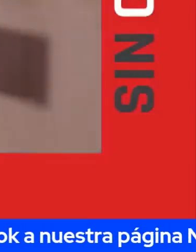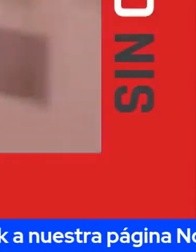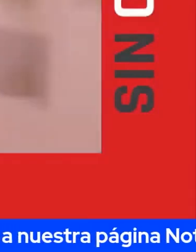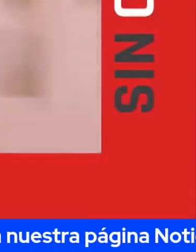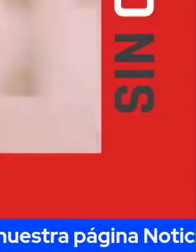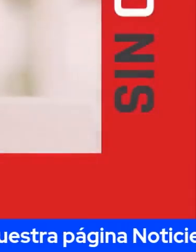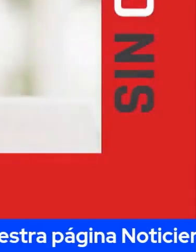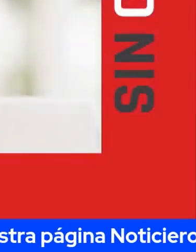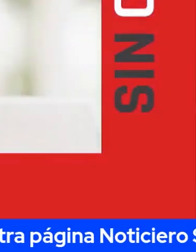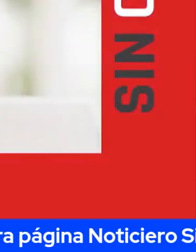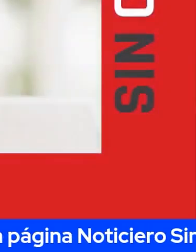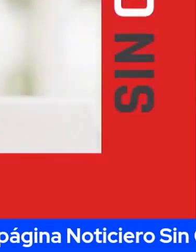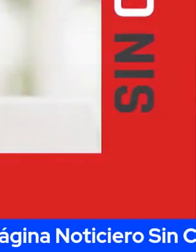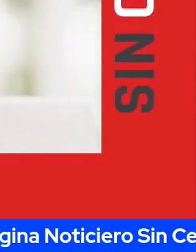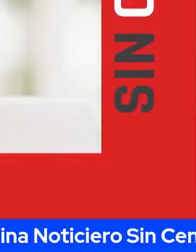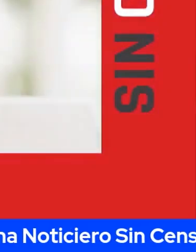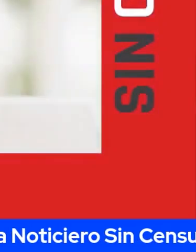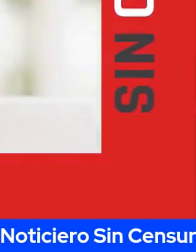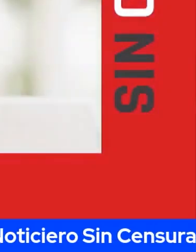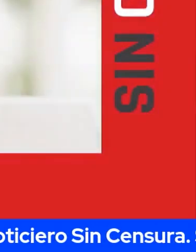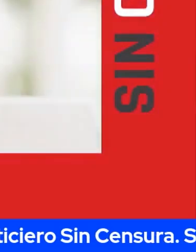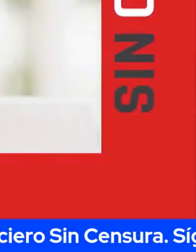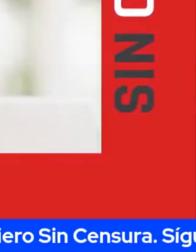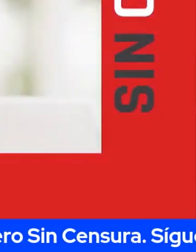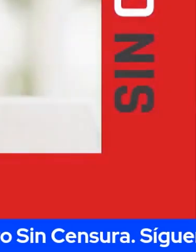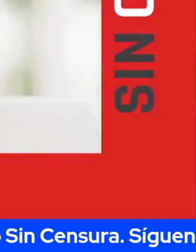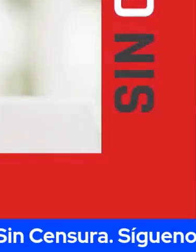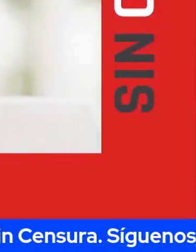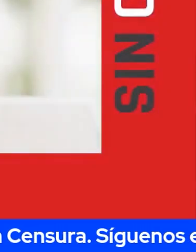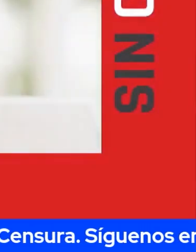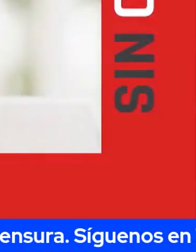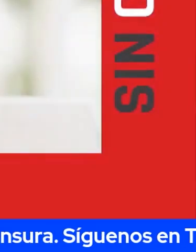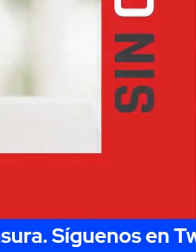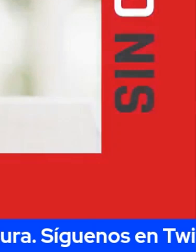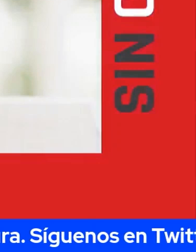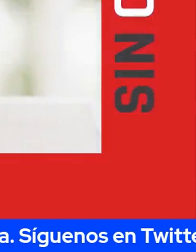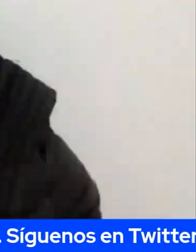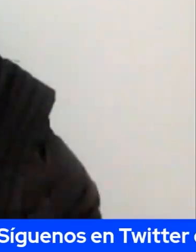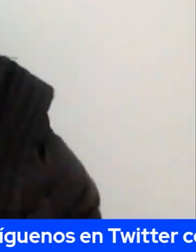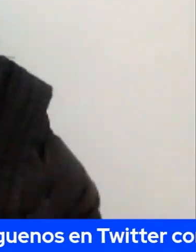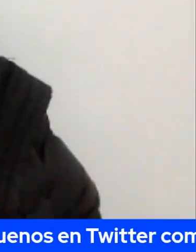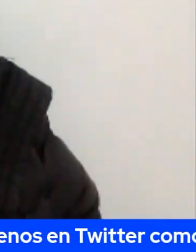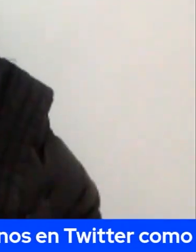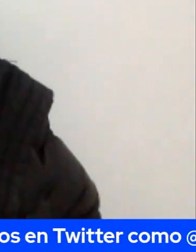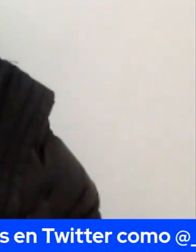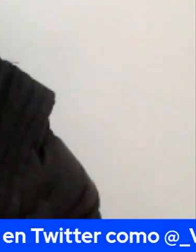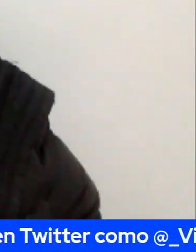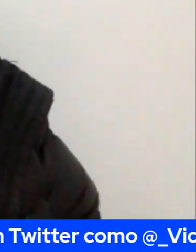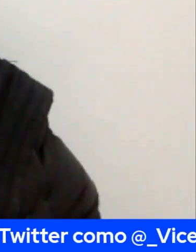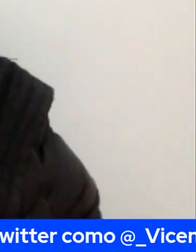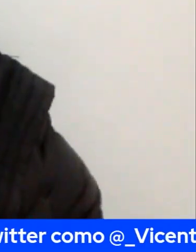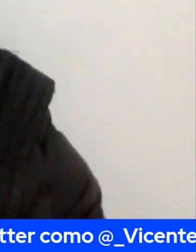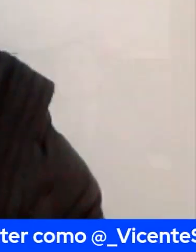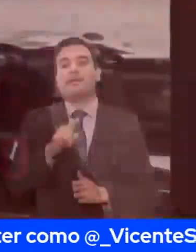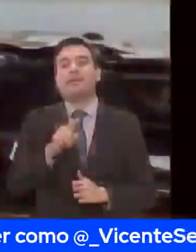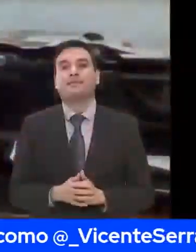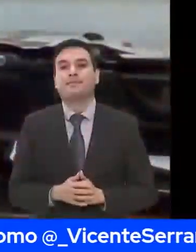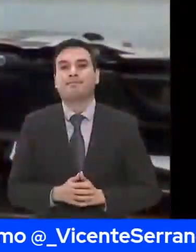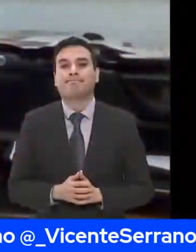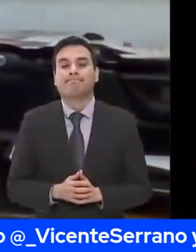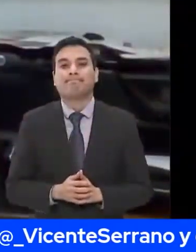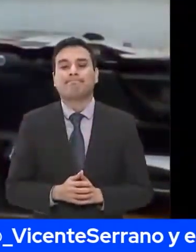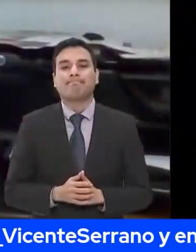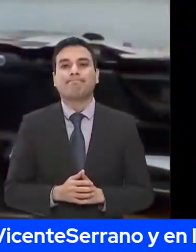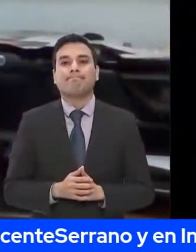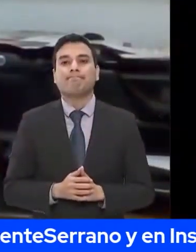la Cámara de Diputados, casi exigiendo que la Cámara de Diputados se disculpe por no haber dado el presupuesto